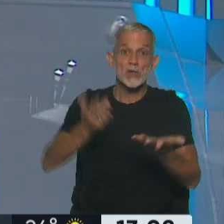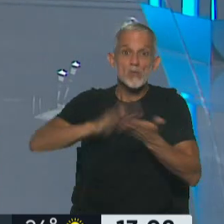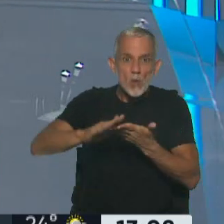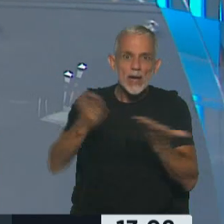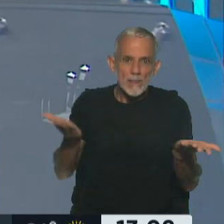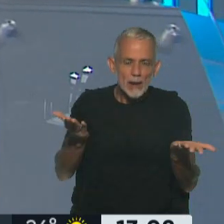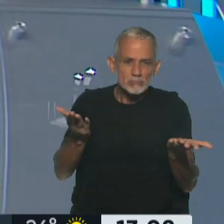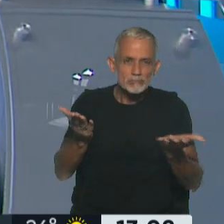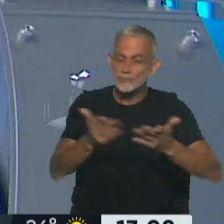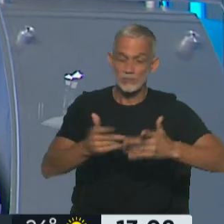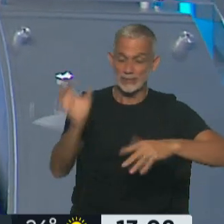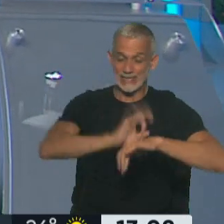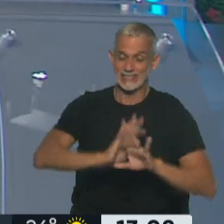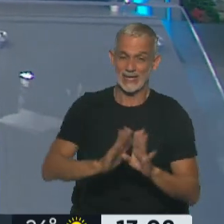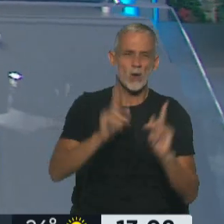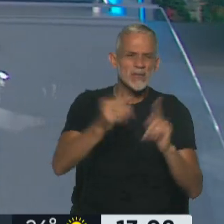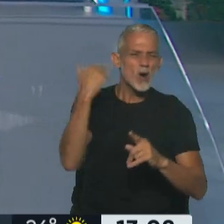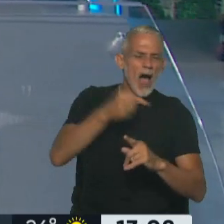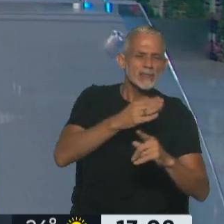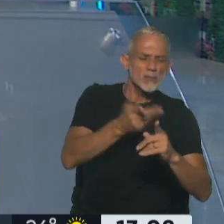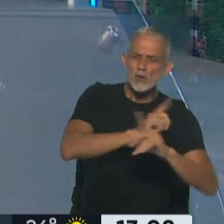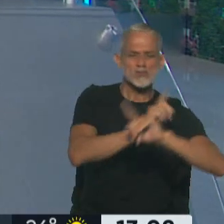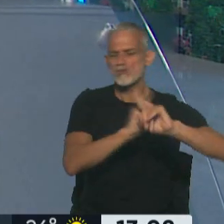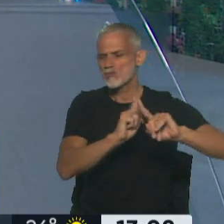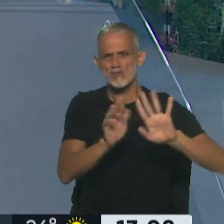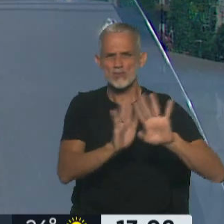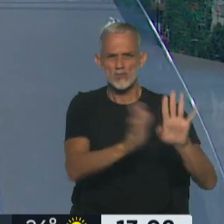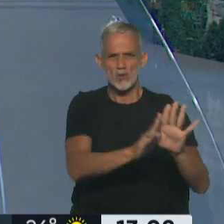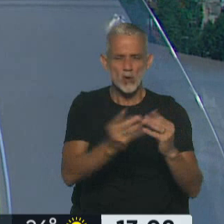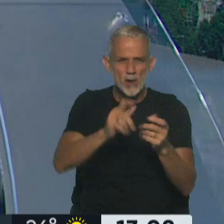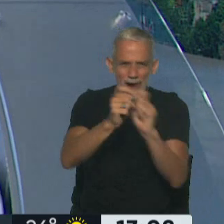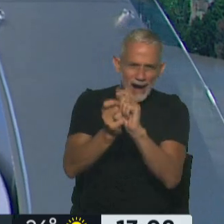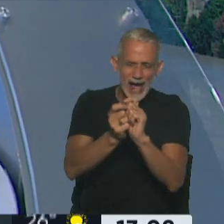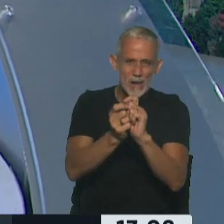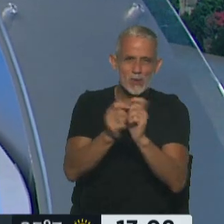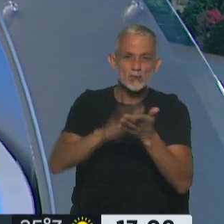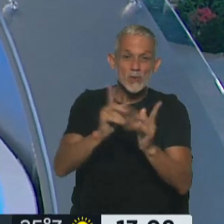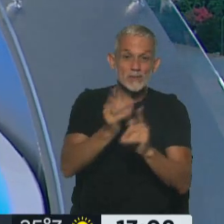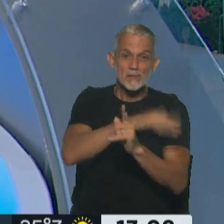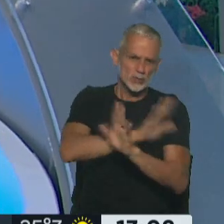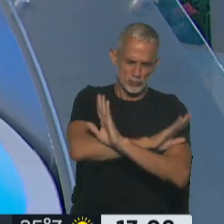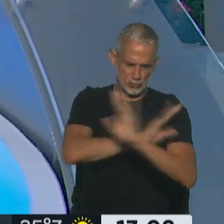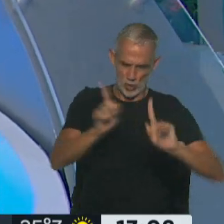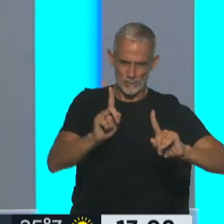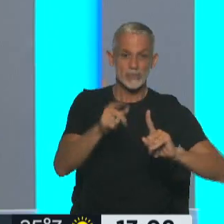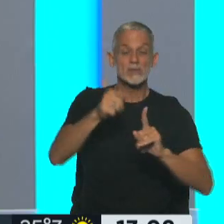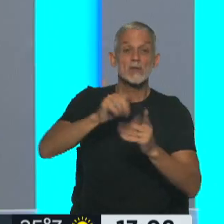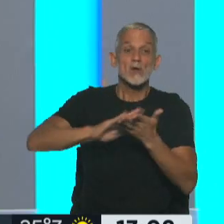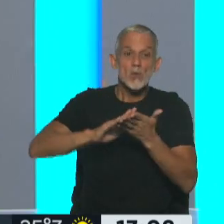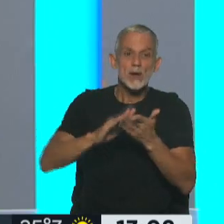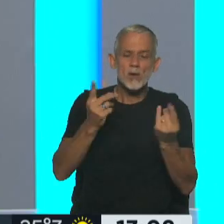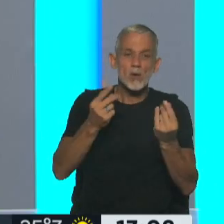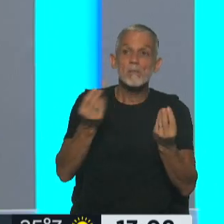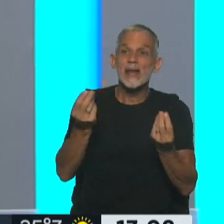nueva fórmula. O sea, de cero, digamos, no trabajando ni haciendo algunas modificaciones sobre la que ya está vigente. No, se van a tomar otros